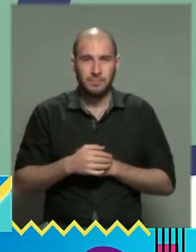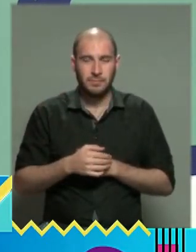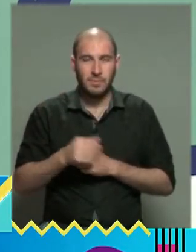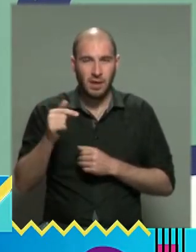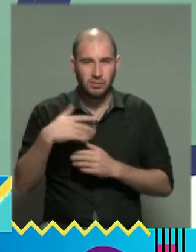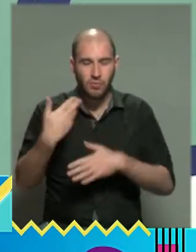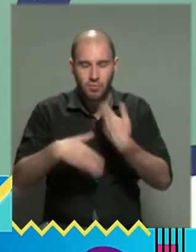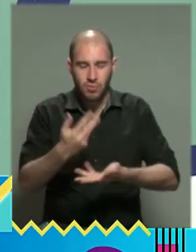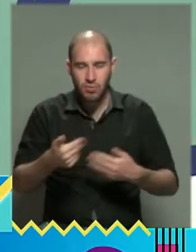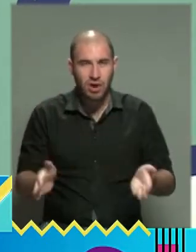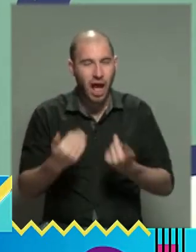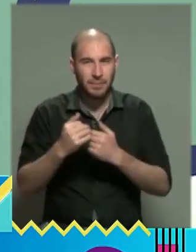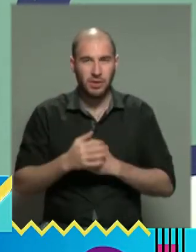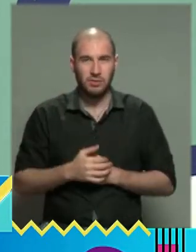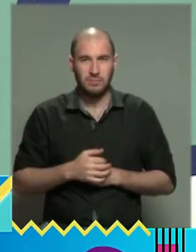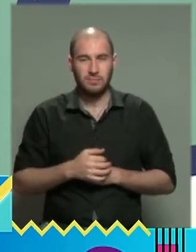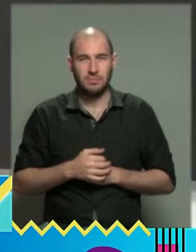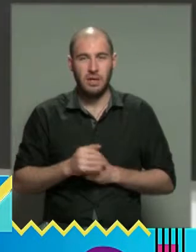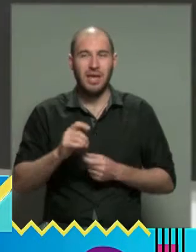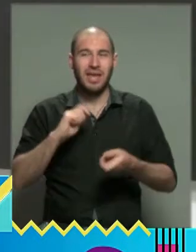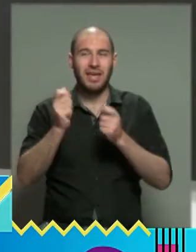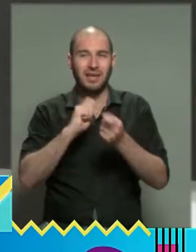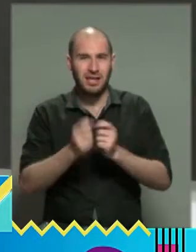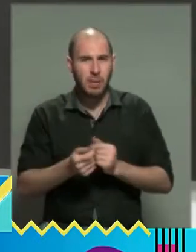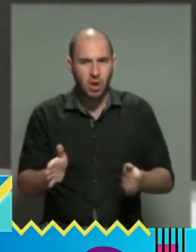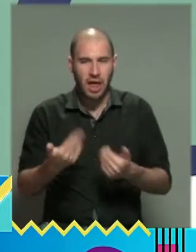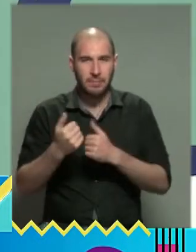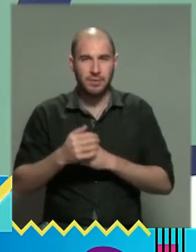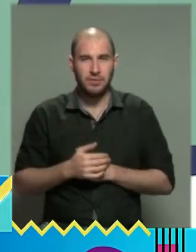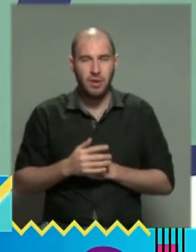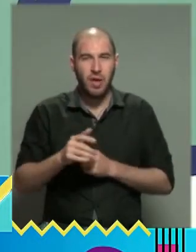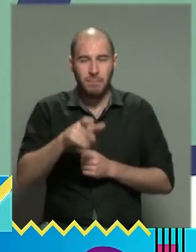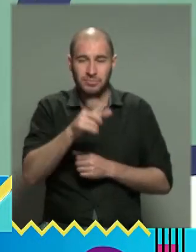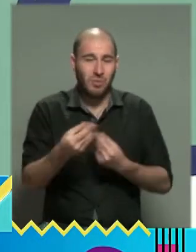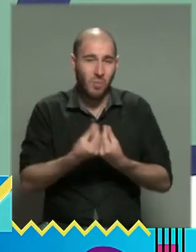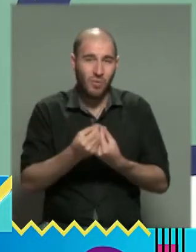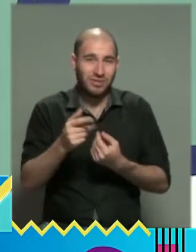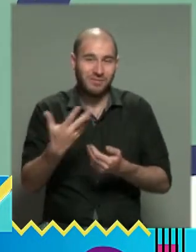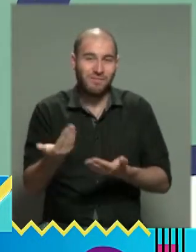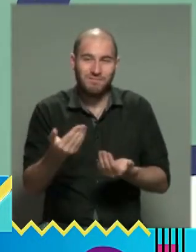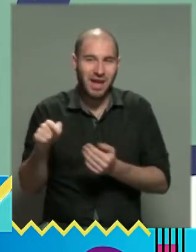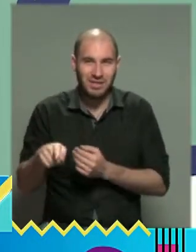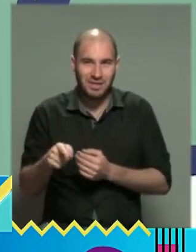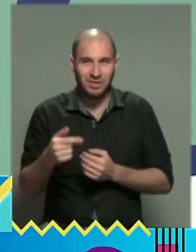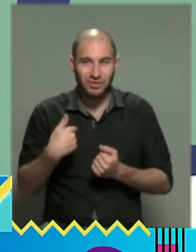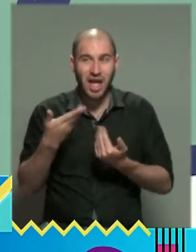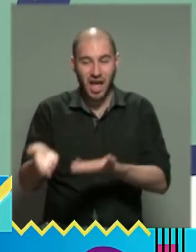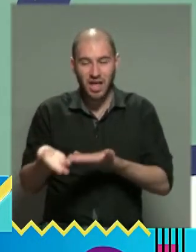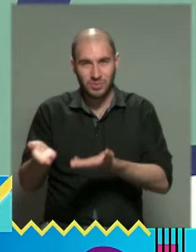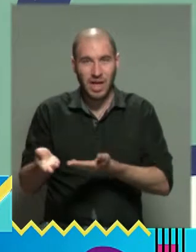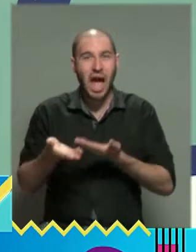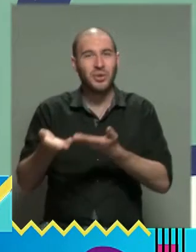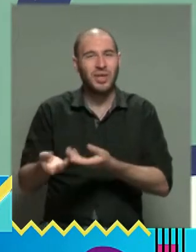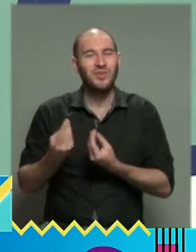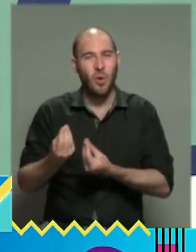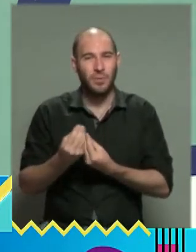tan vigoroso esto, tan rápido las modificaciones, que mucha gente no llega. Entonces empezamos a asistirla. ¿Y con quién la